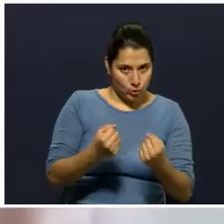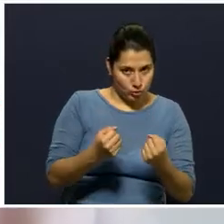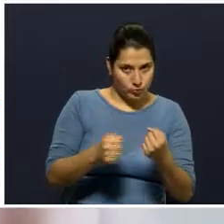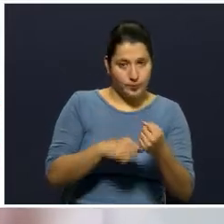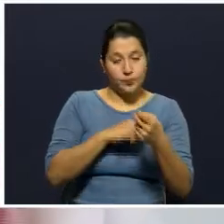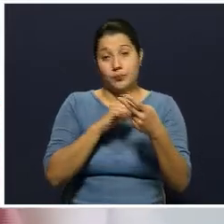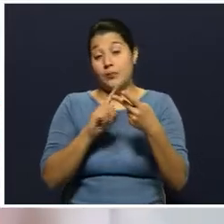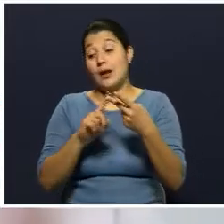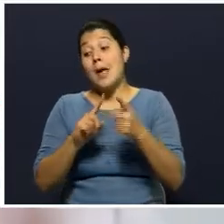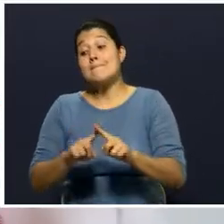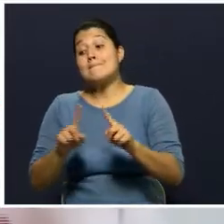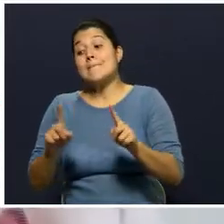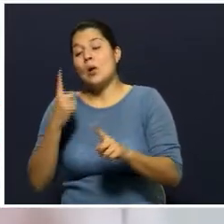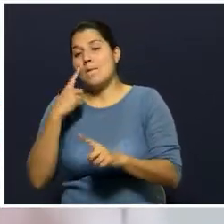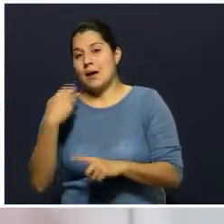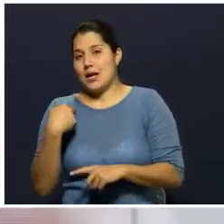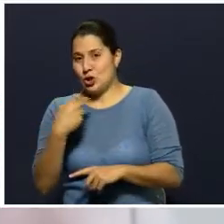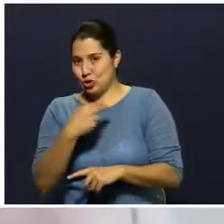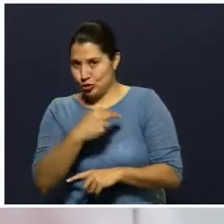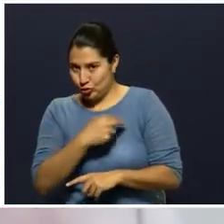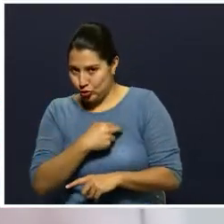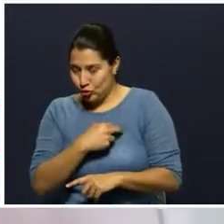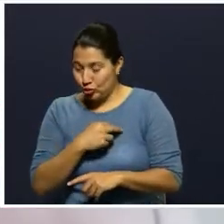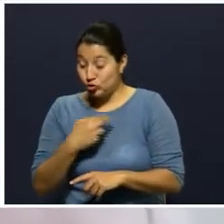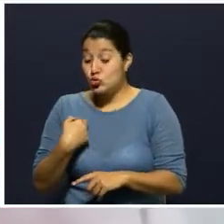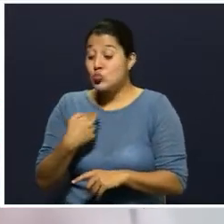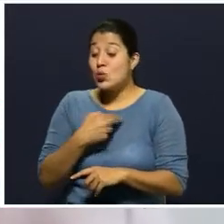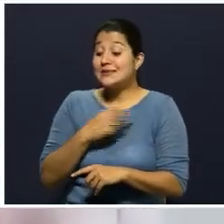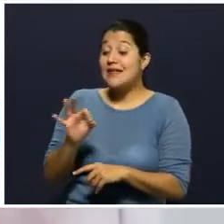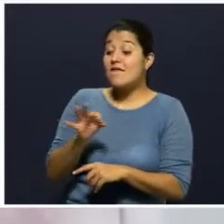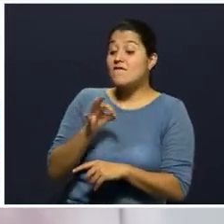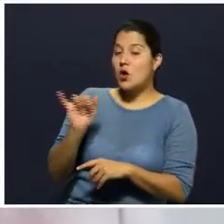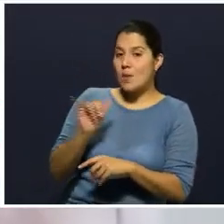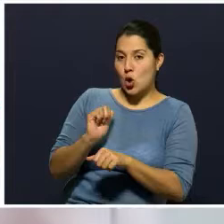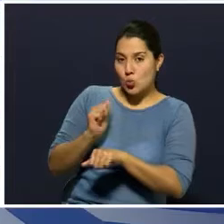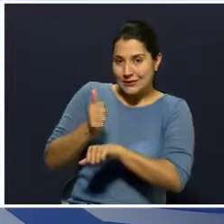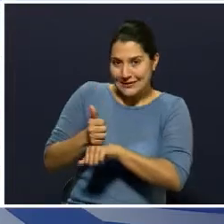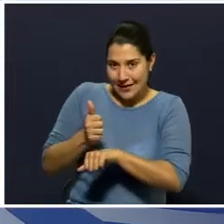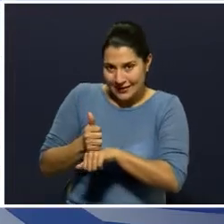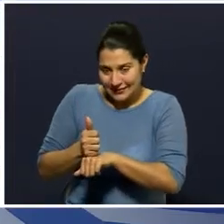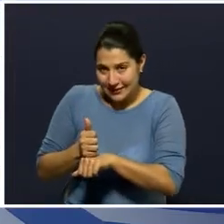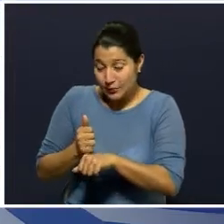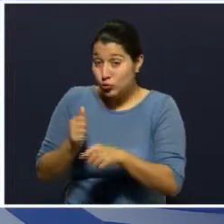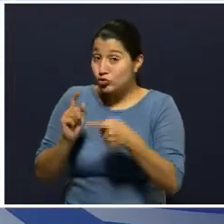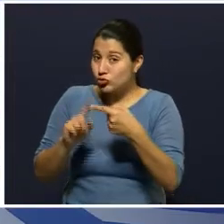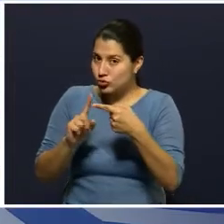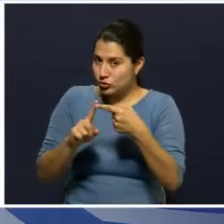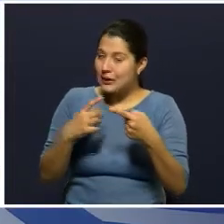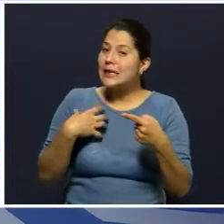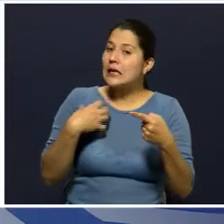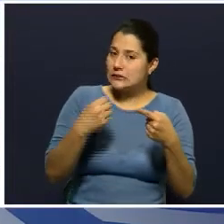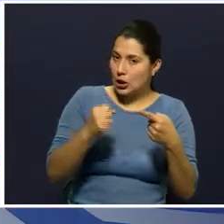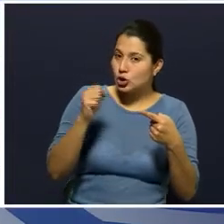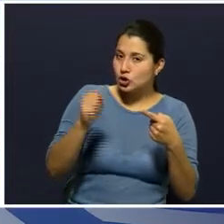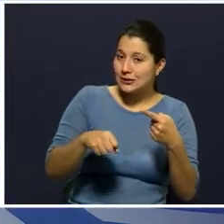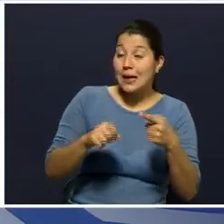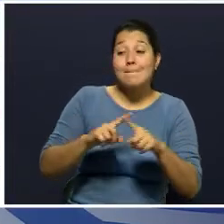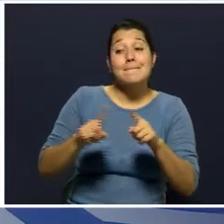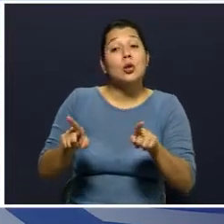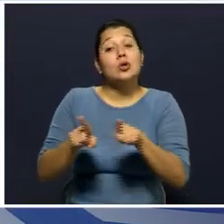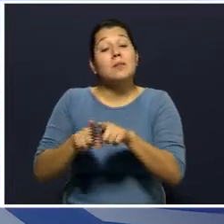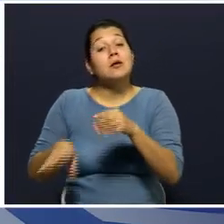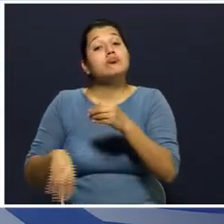para nosotros, dentro de la forma en que hemos decidido como institución implementar esta medida, no se está valorando únicamente el tema de